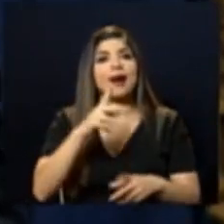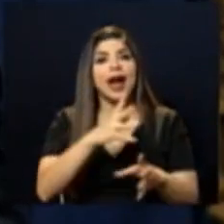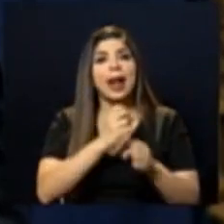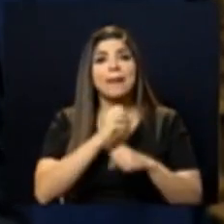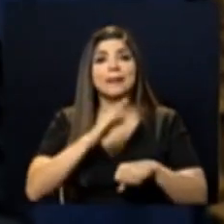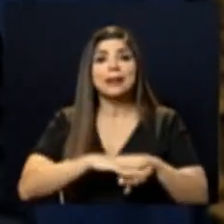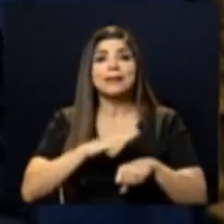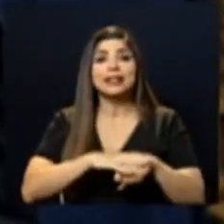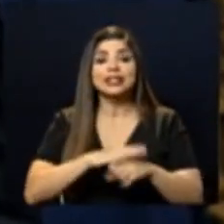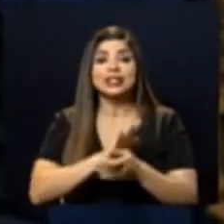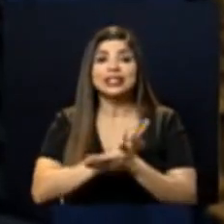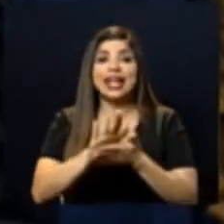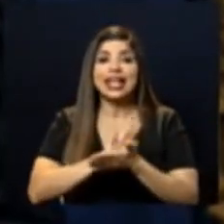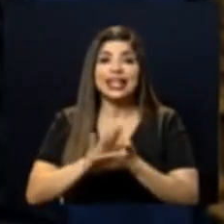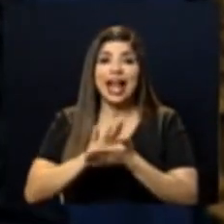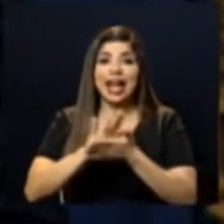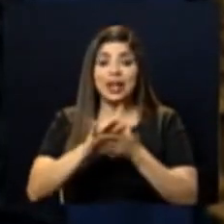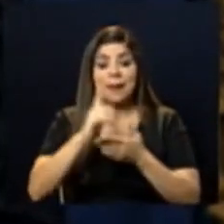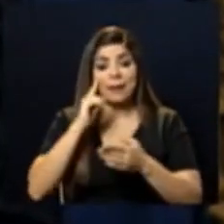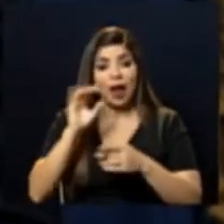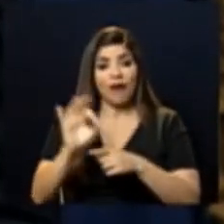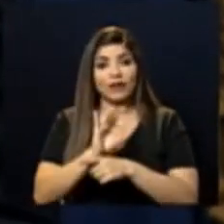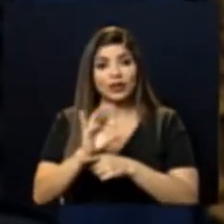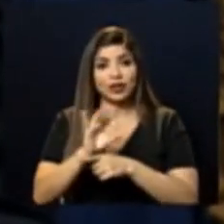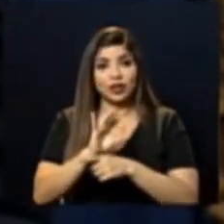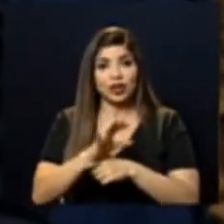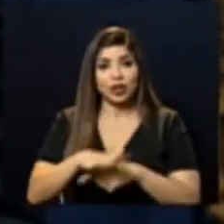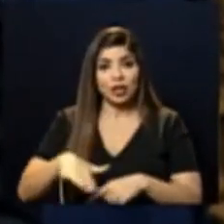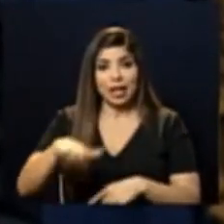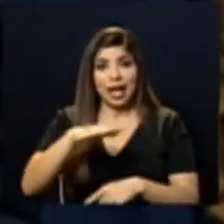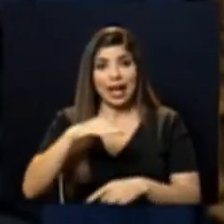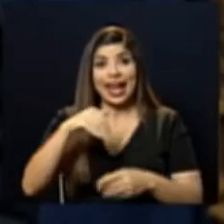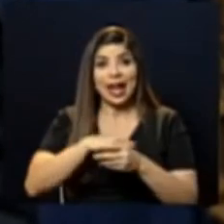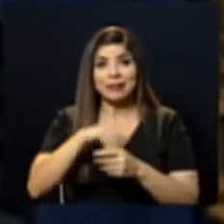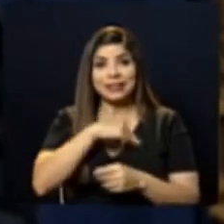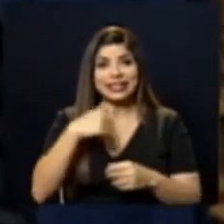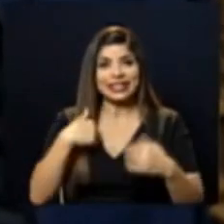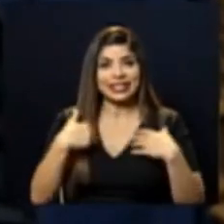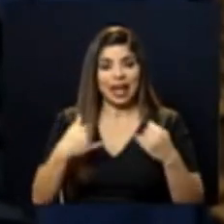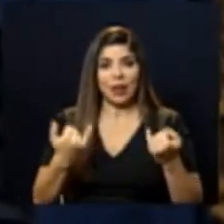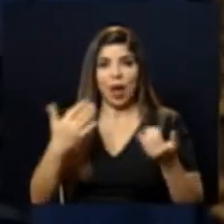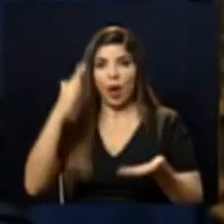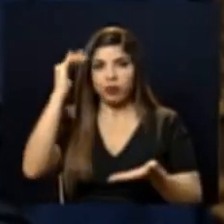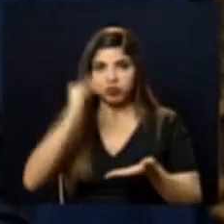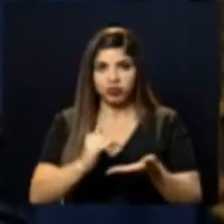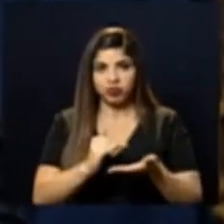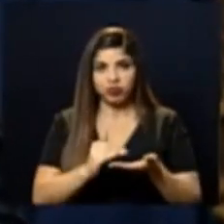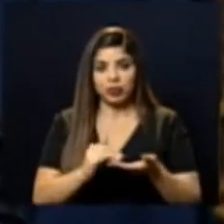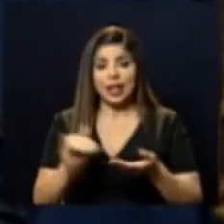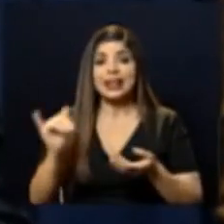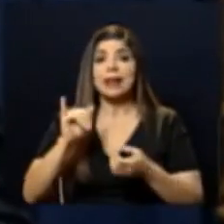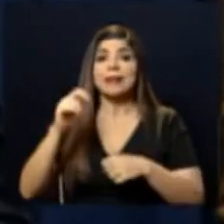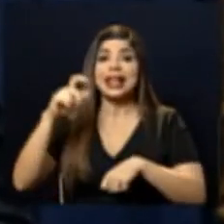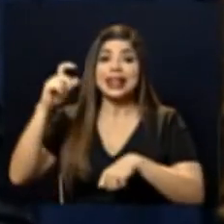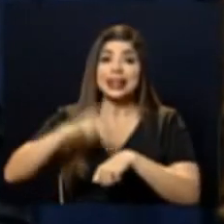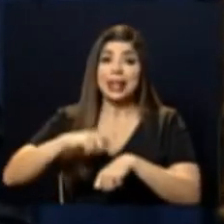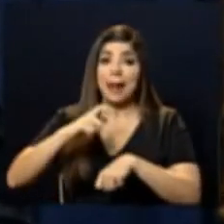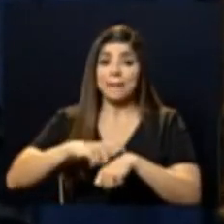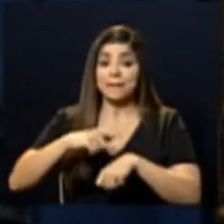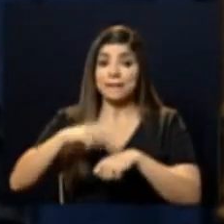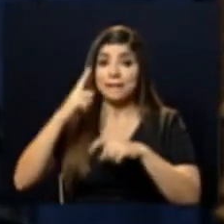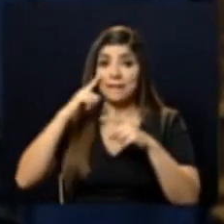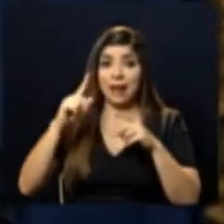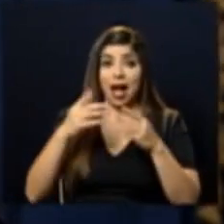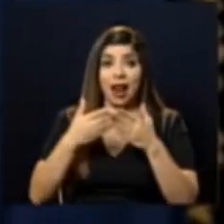del permiso sanitario de funcionamiento del Ministerio de Salud. Y se bajaron los tiempos para